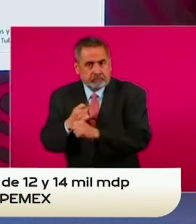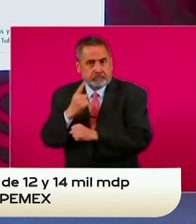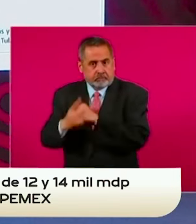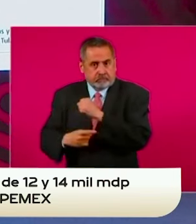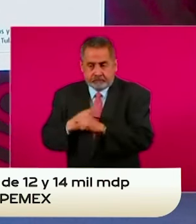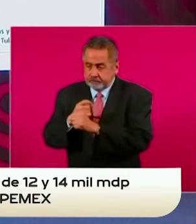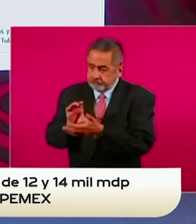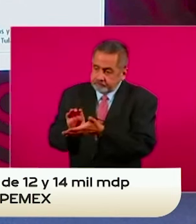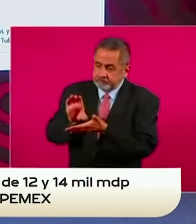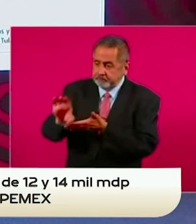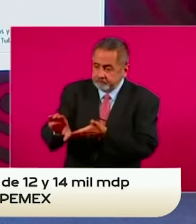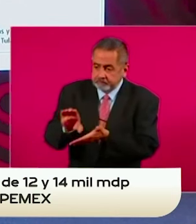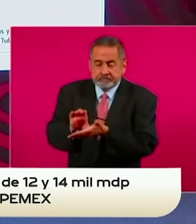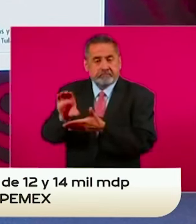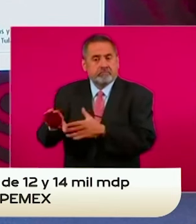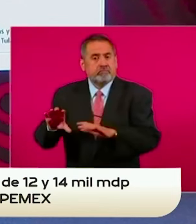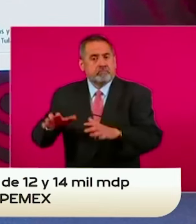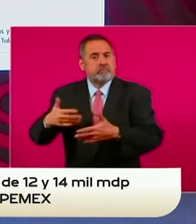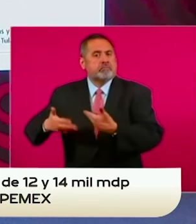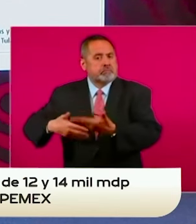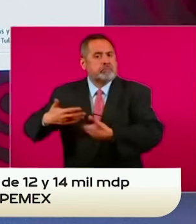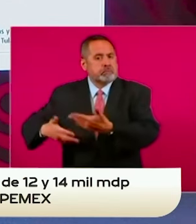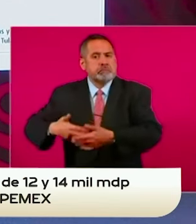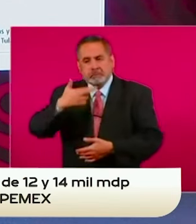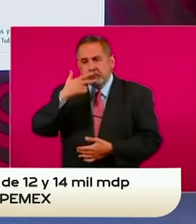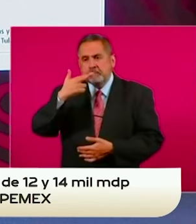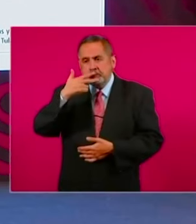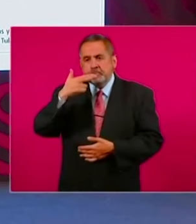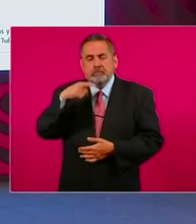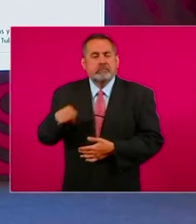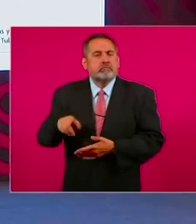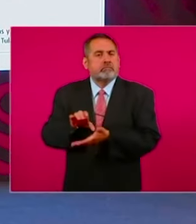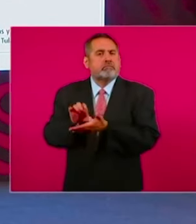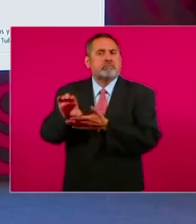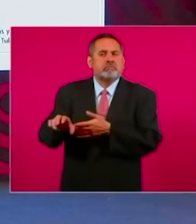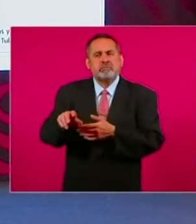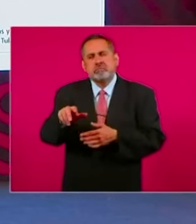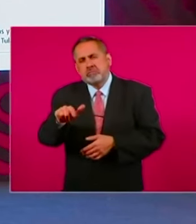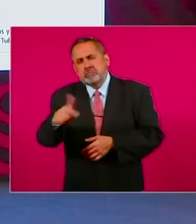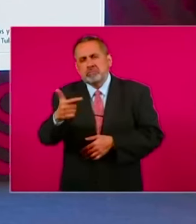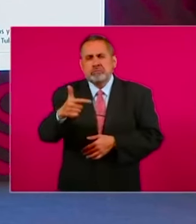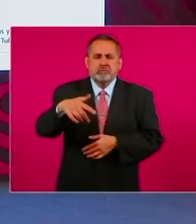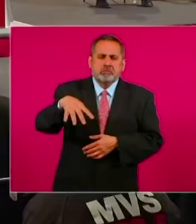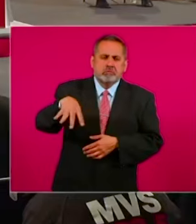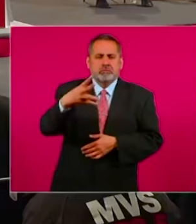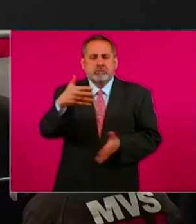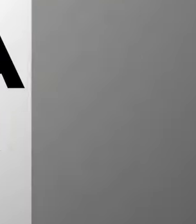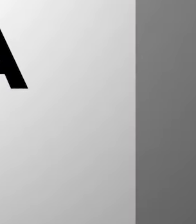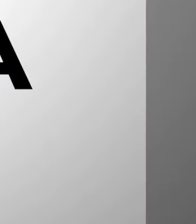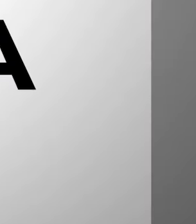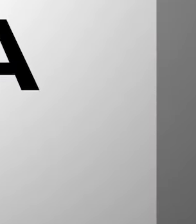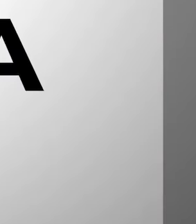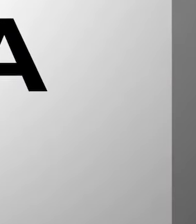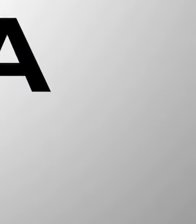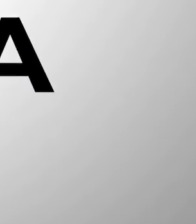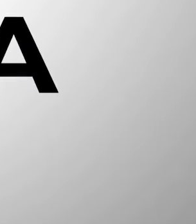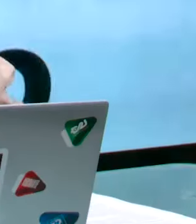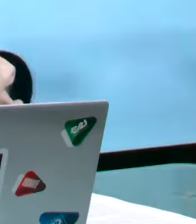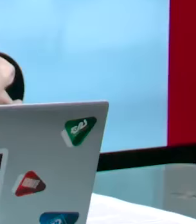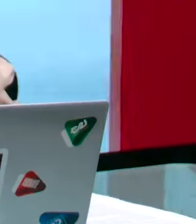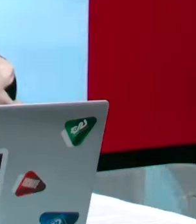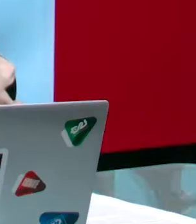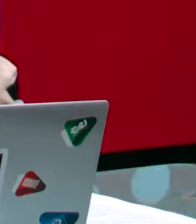año en promedio 12 14000 millones de pesos